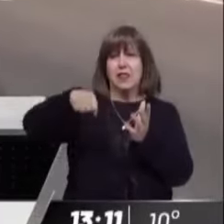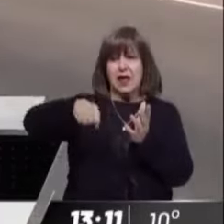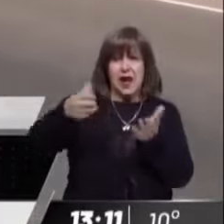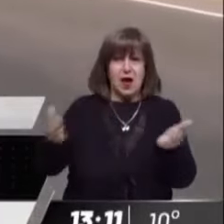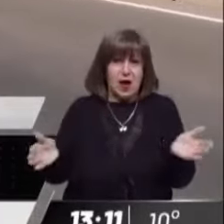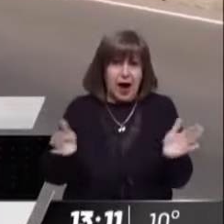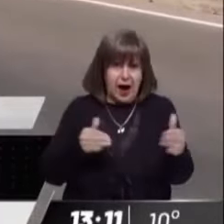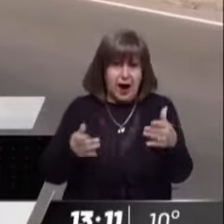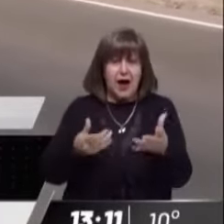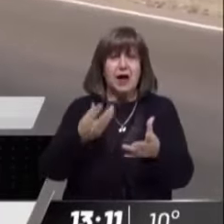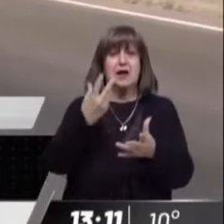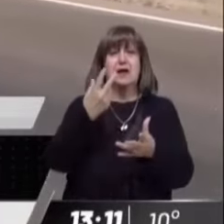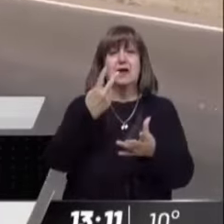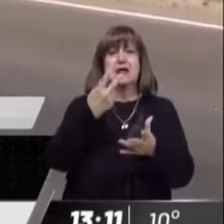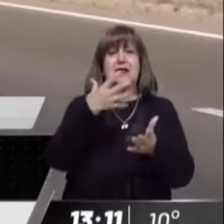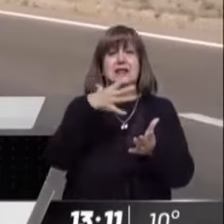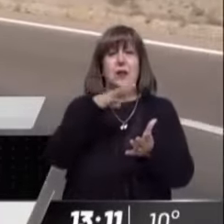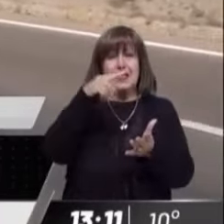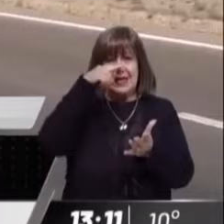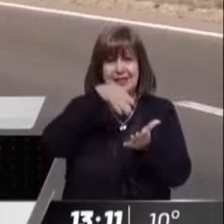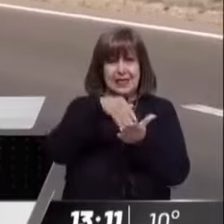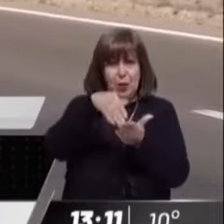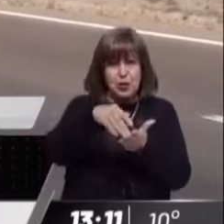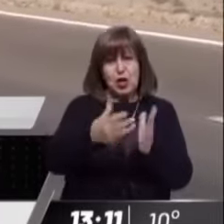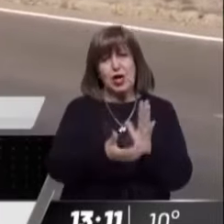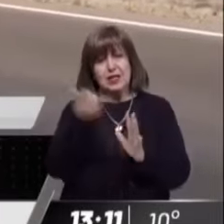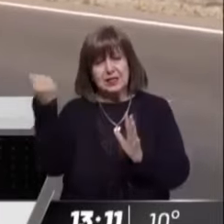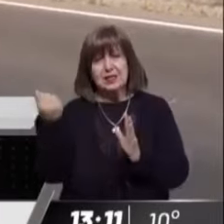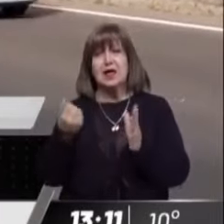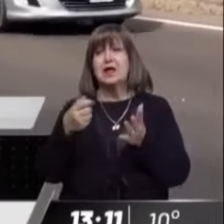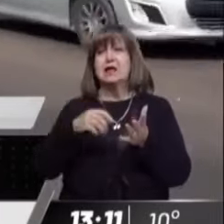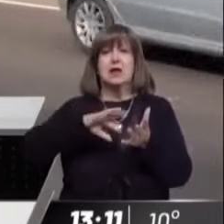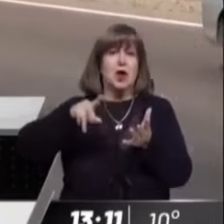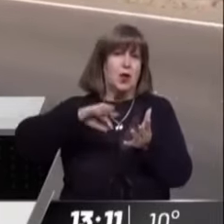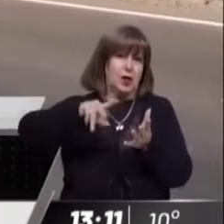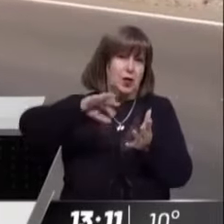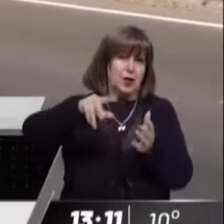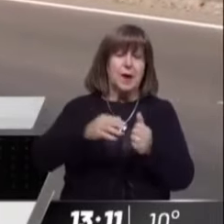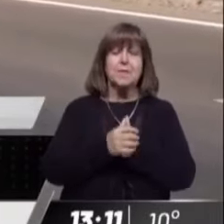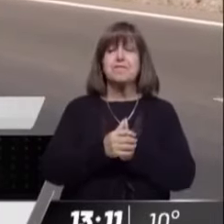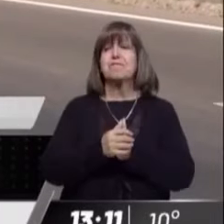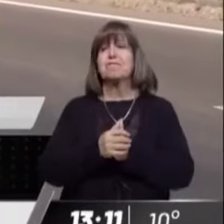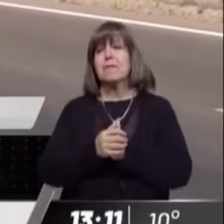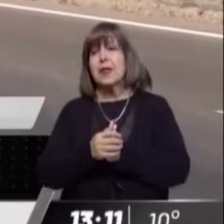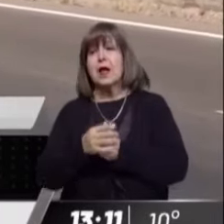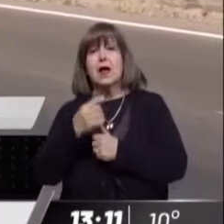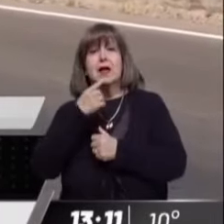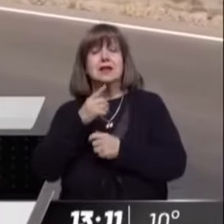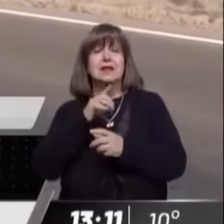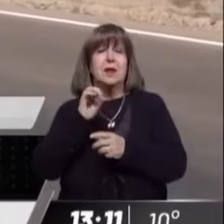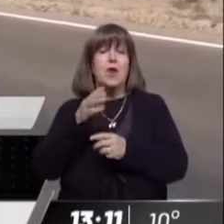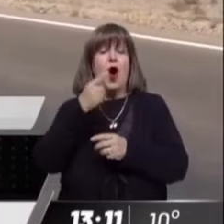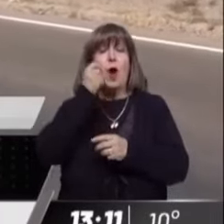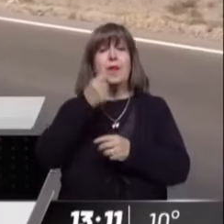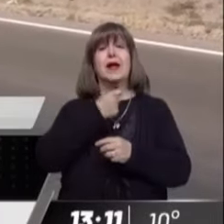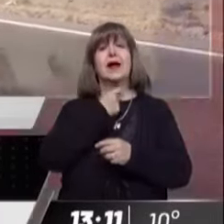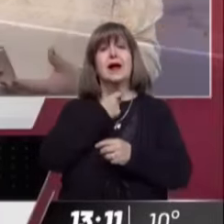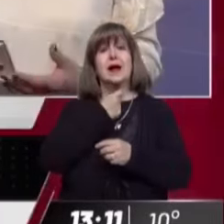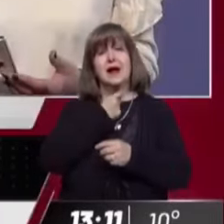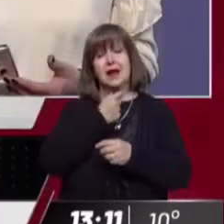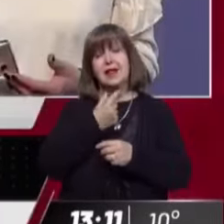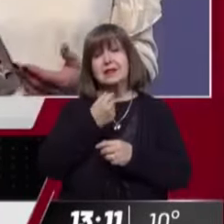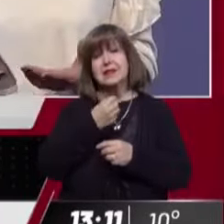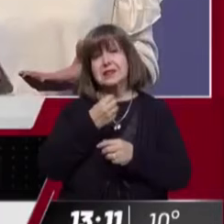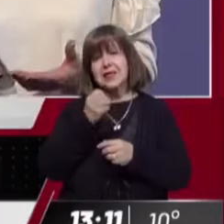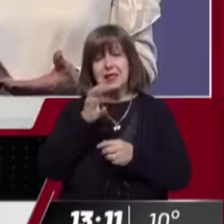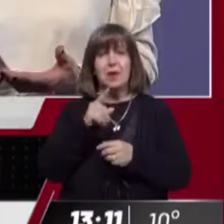para saber si este dato se puede haber filtrado, digo, el del manejo de semejante cantidad de dinero